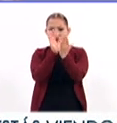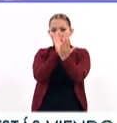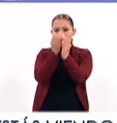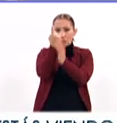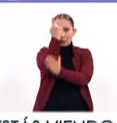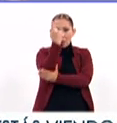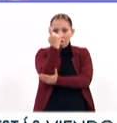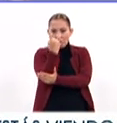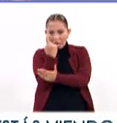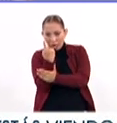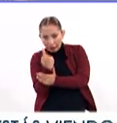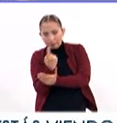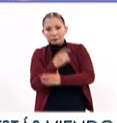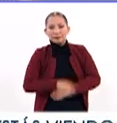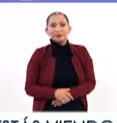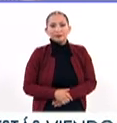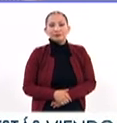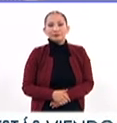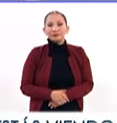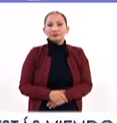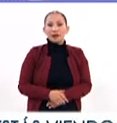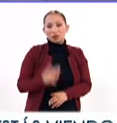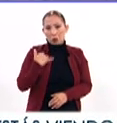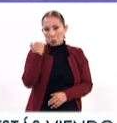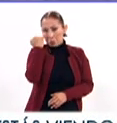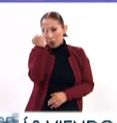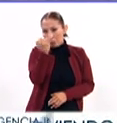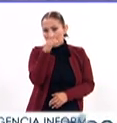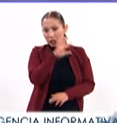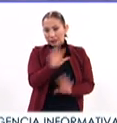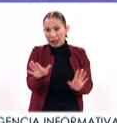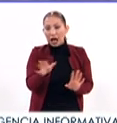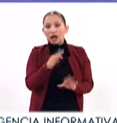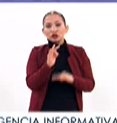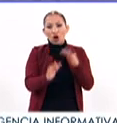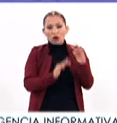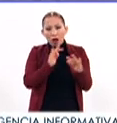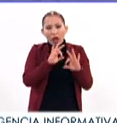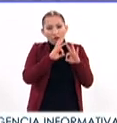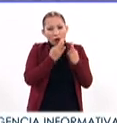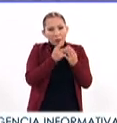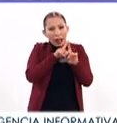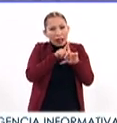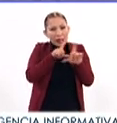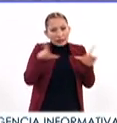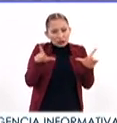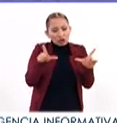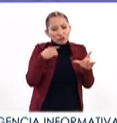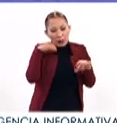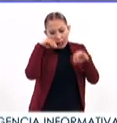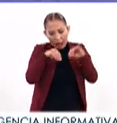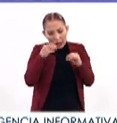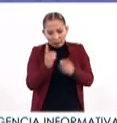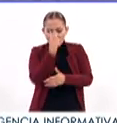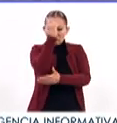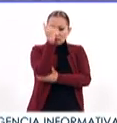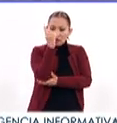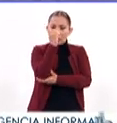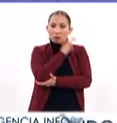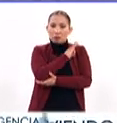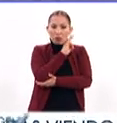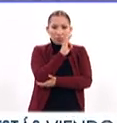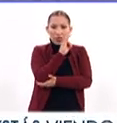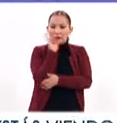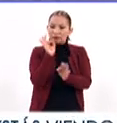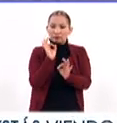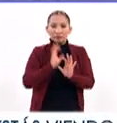lugar. Y bueno, obviamente me imagino que lleva ya todos los mecanismos listos Lleva ya para todos que en los cuanto mecanismos. esté erguida se pueda